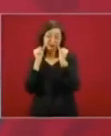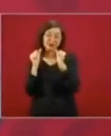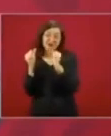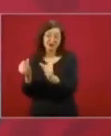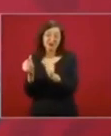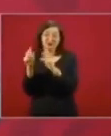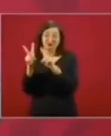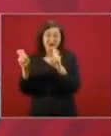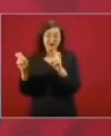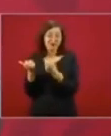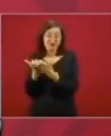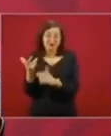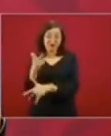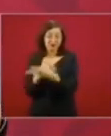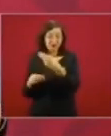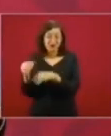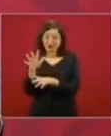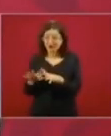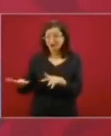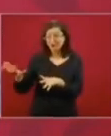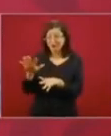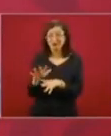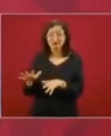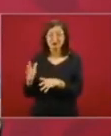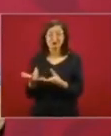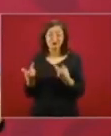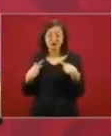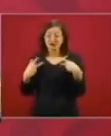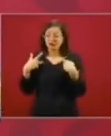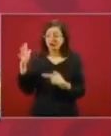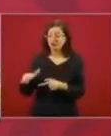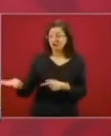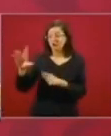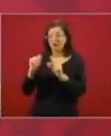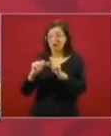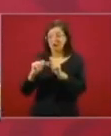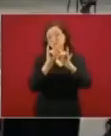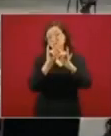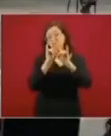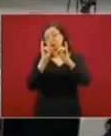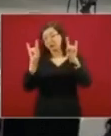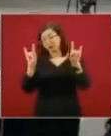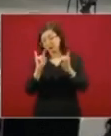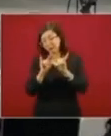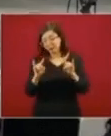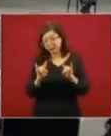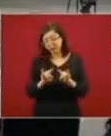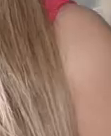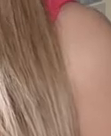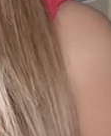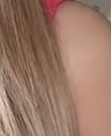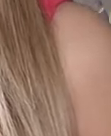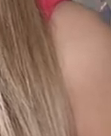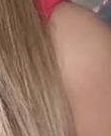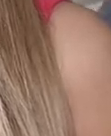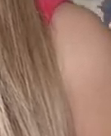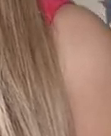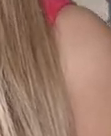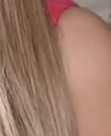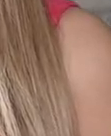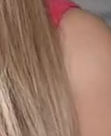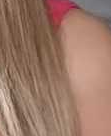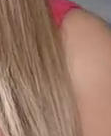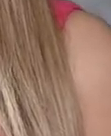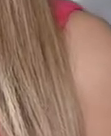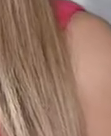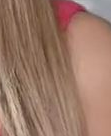grupos parlamentarios a construir una agenda de consenso que posibilite sesiones extraordinarias. El subsecretario